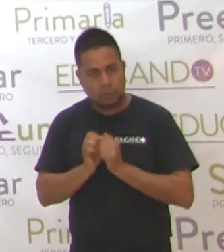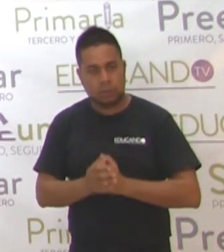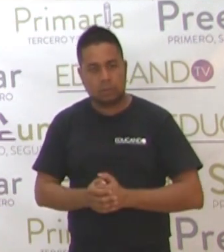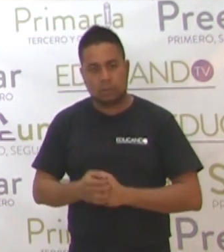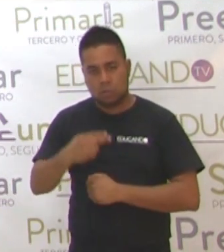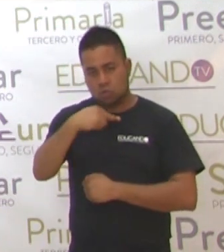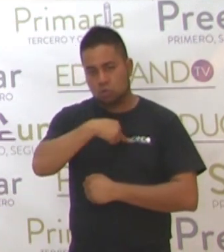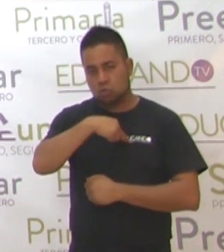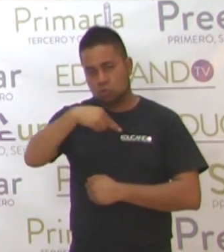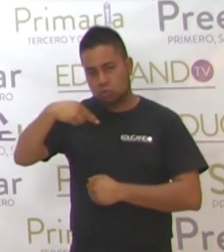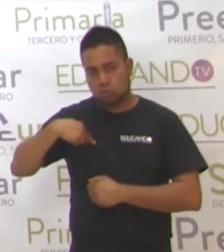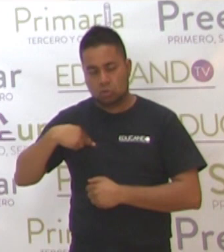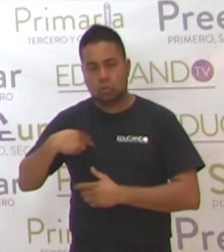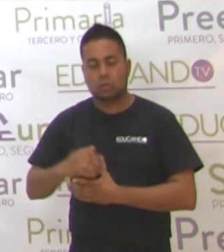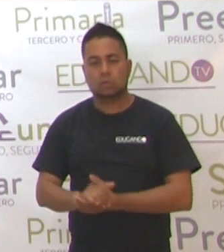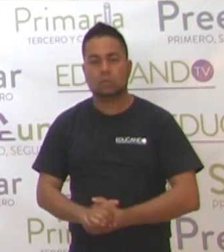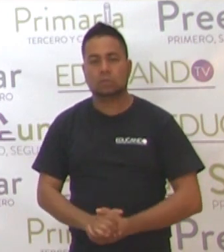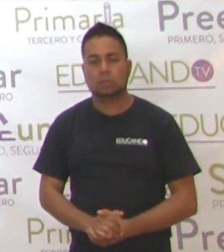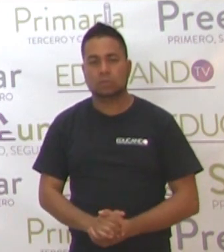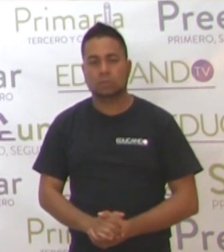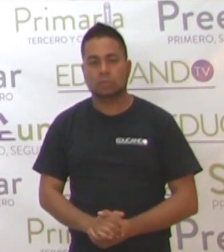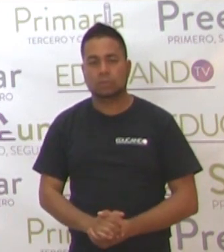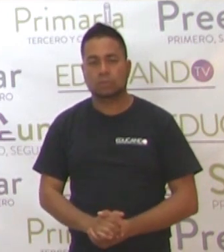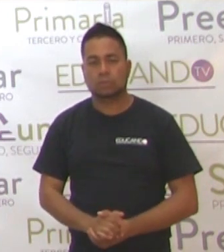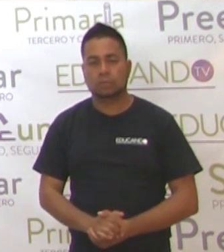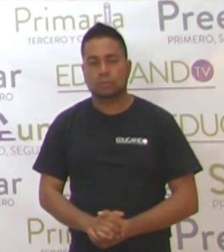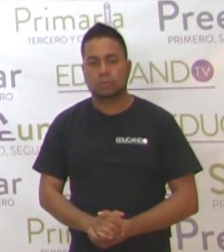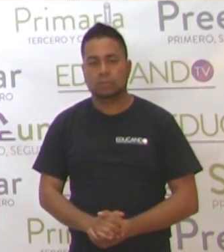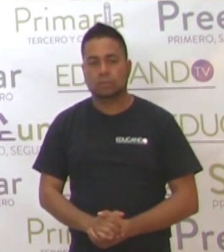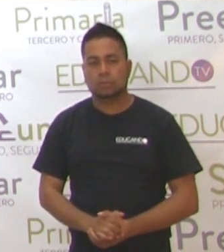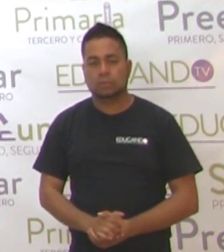nosotros bien